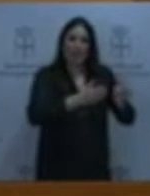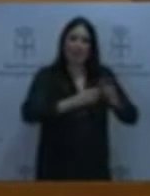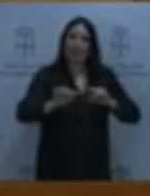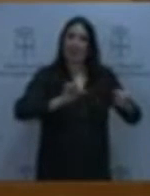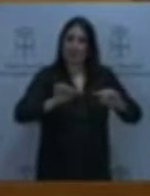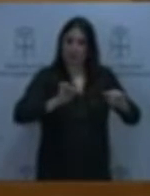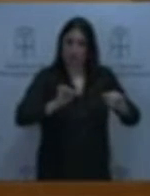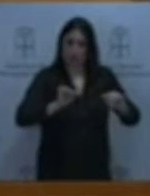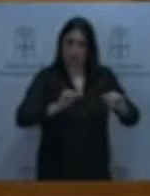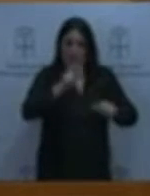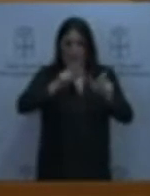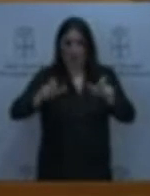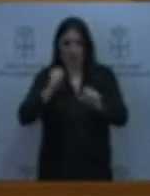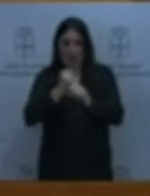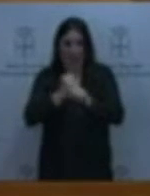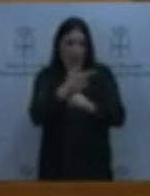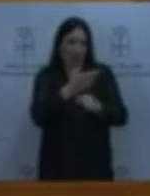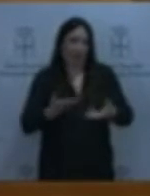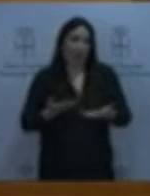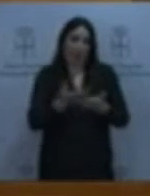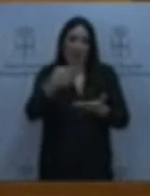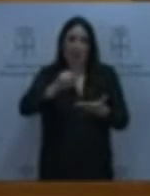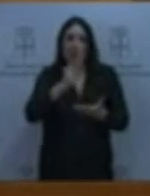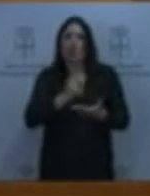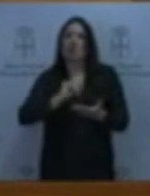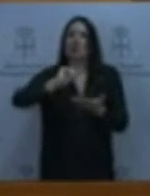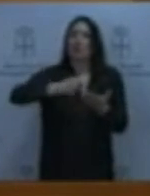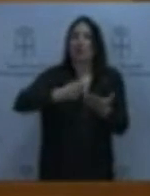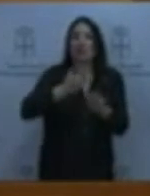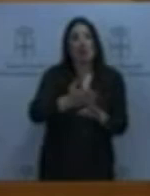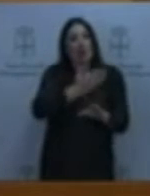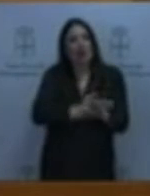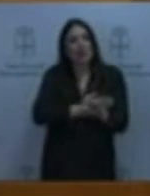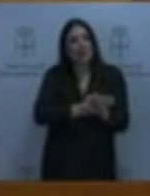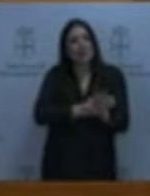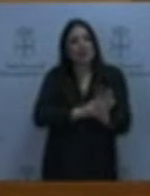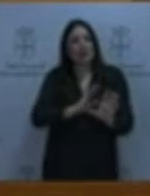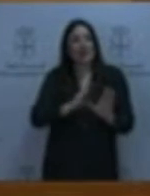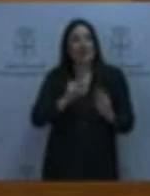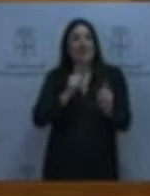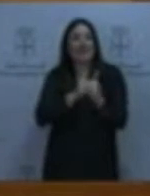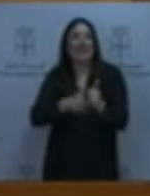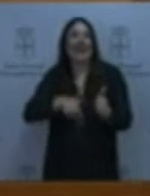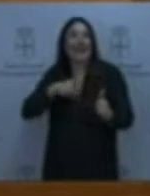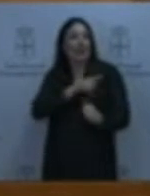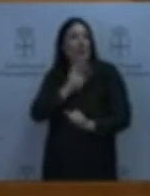inste a unos trabajadores a firmar un compromiso sin consultar antes con la Intervención General o con la Secretaría General Técnica?